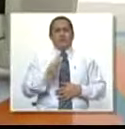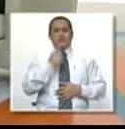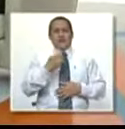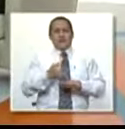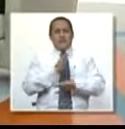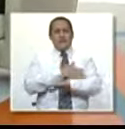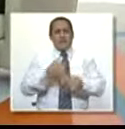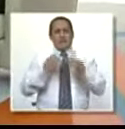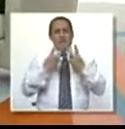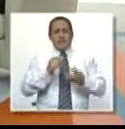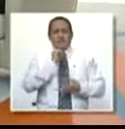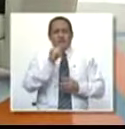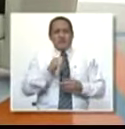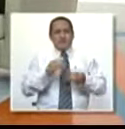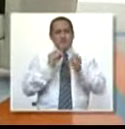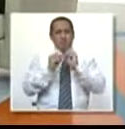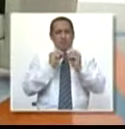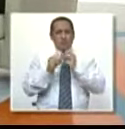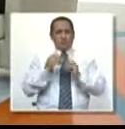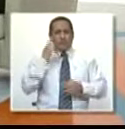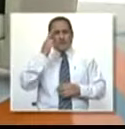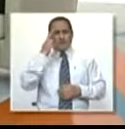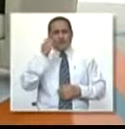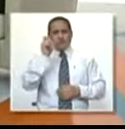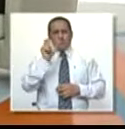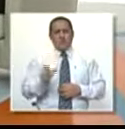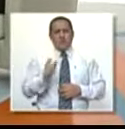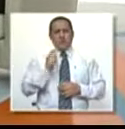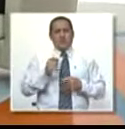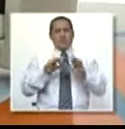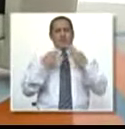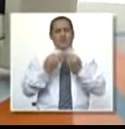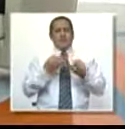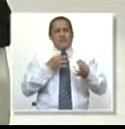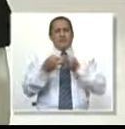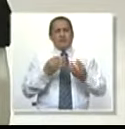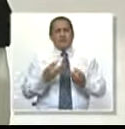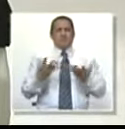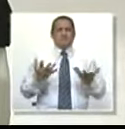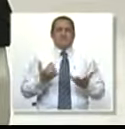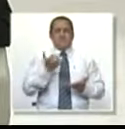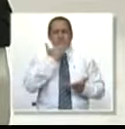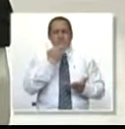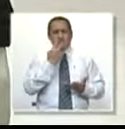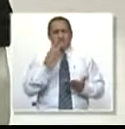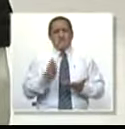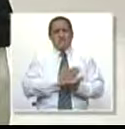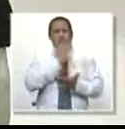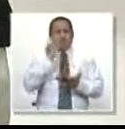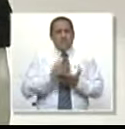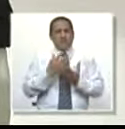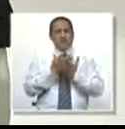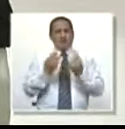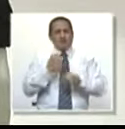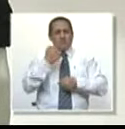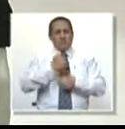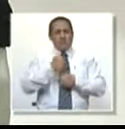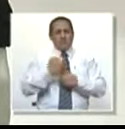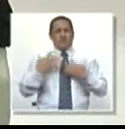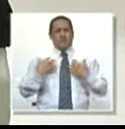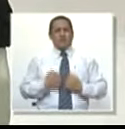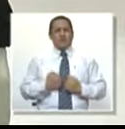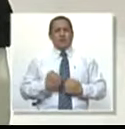entonces ante esta indiferencia ante esta frialdad de una juez de familia uno dice Caramba qué qué desafío para todos los operadores